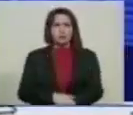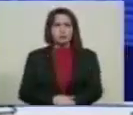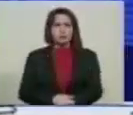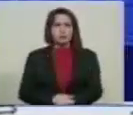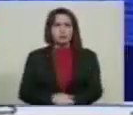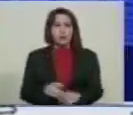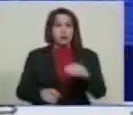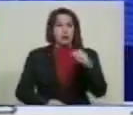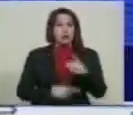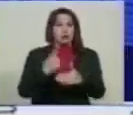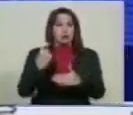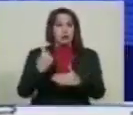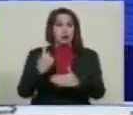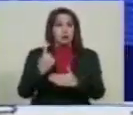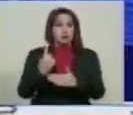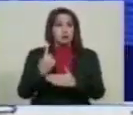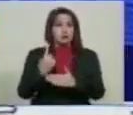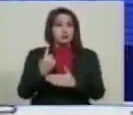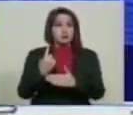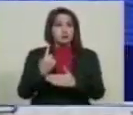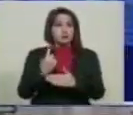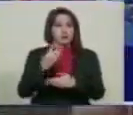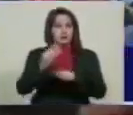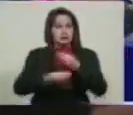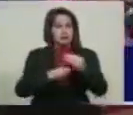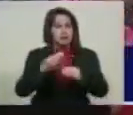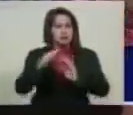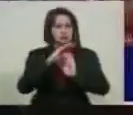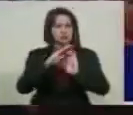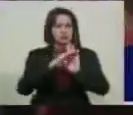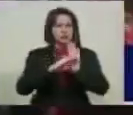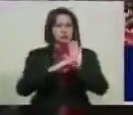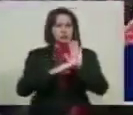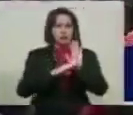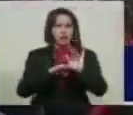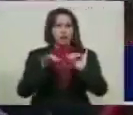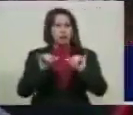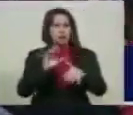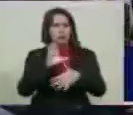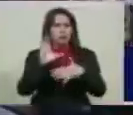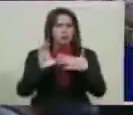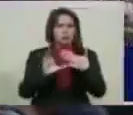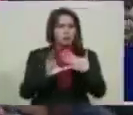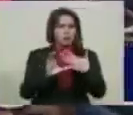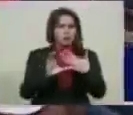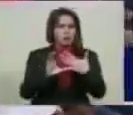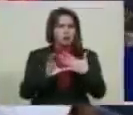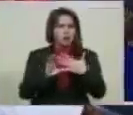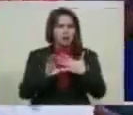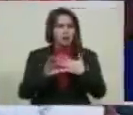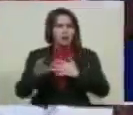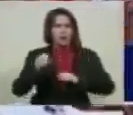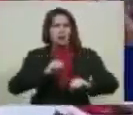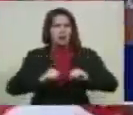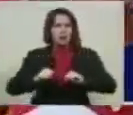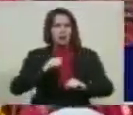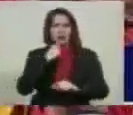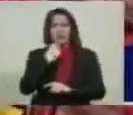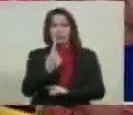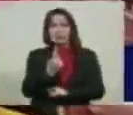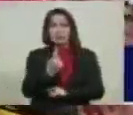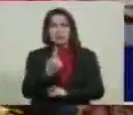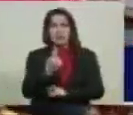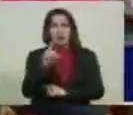Primera vez que se da un evento de estas características. Como bien lo decía nuestro compañero